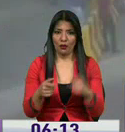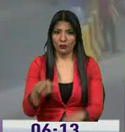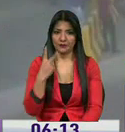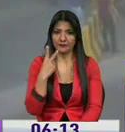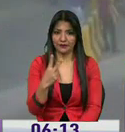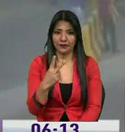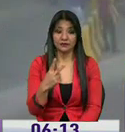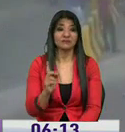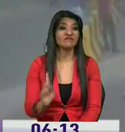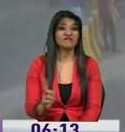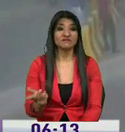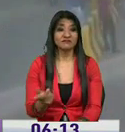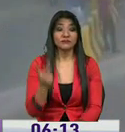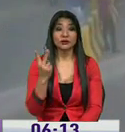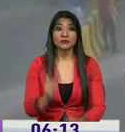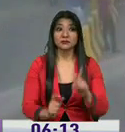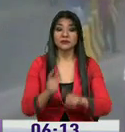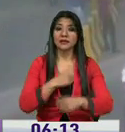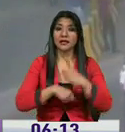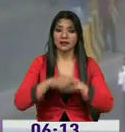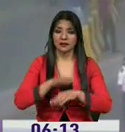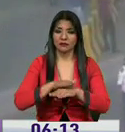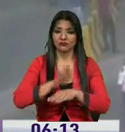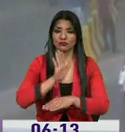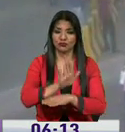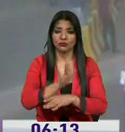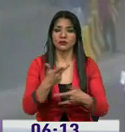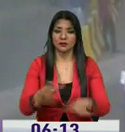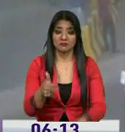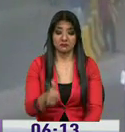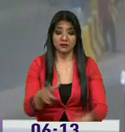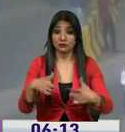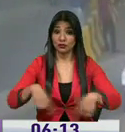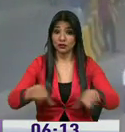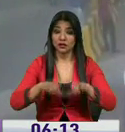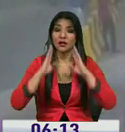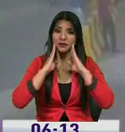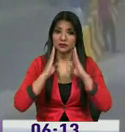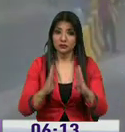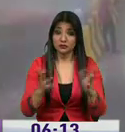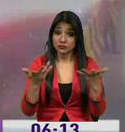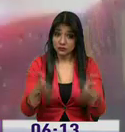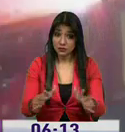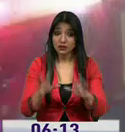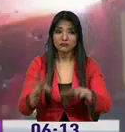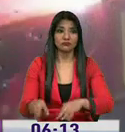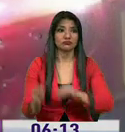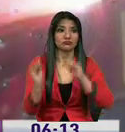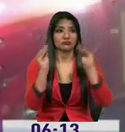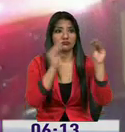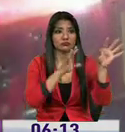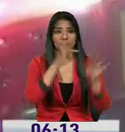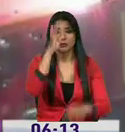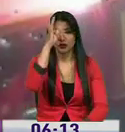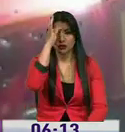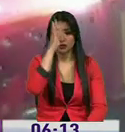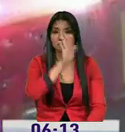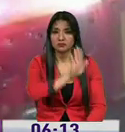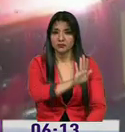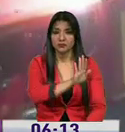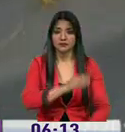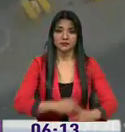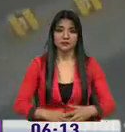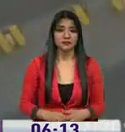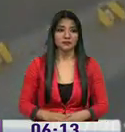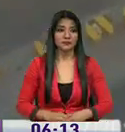cual resultaron heridas dos personas, que fueron atendidas en el sitio y posteriormente trasladadas hasta una casa de